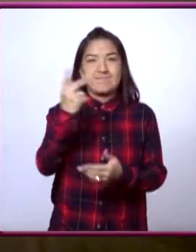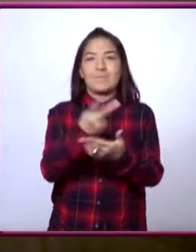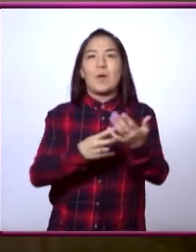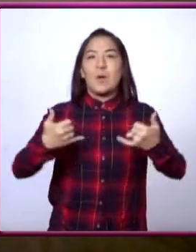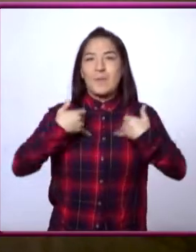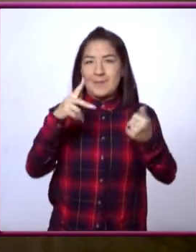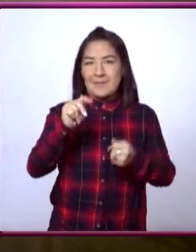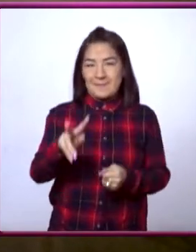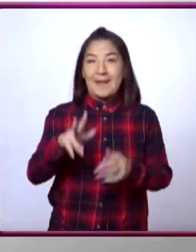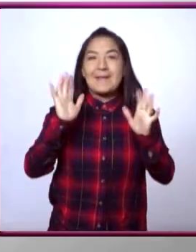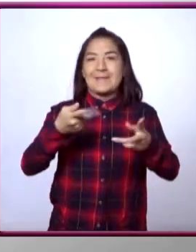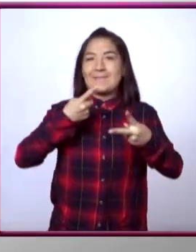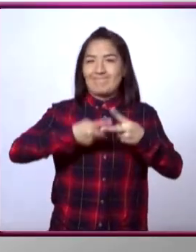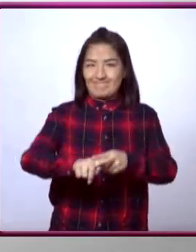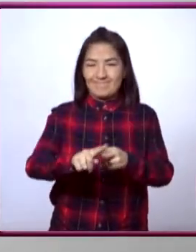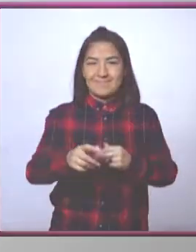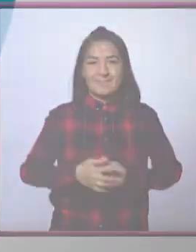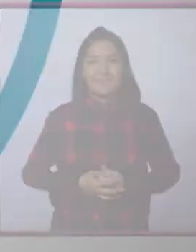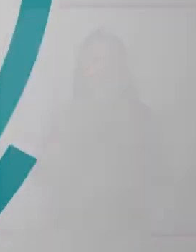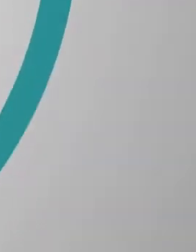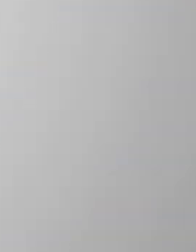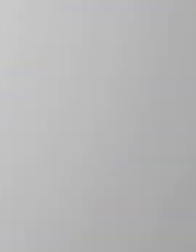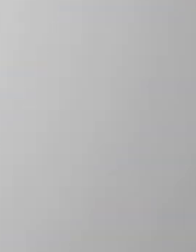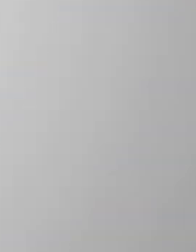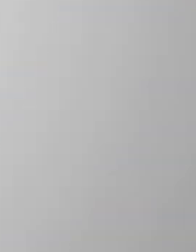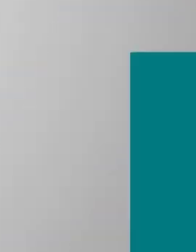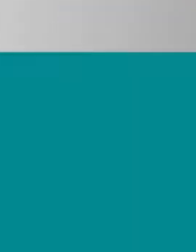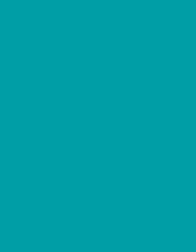y ya comenzamos.